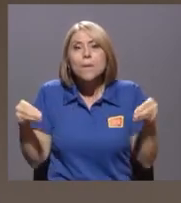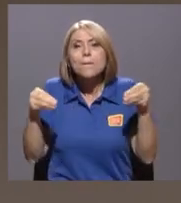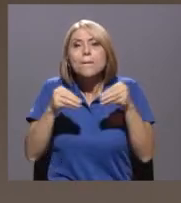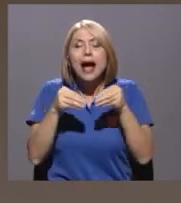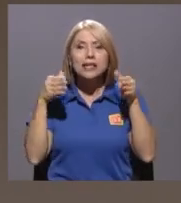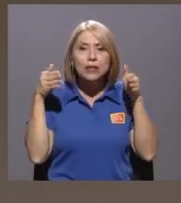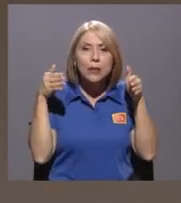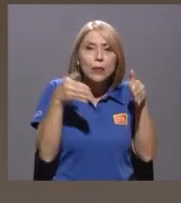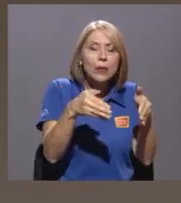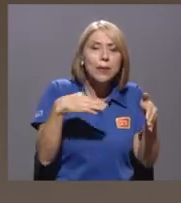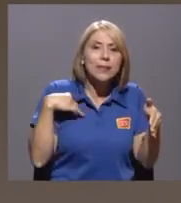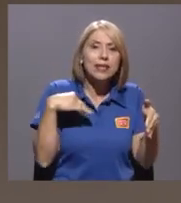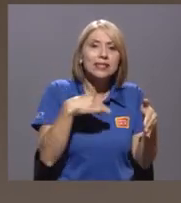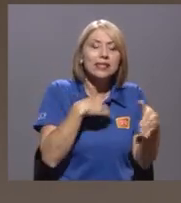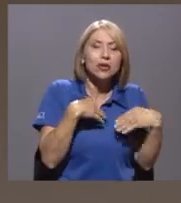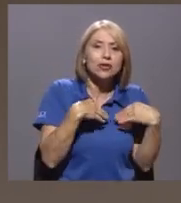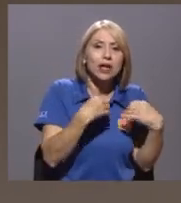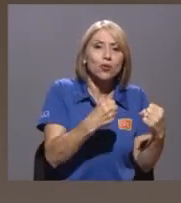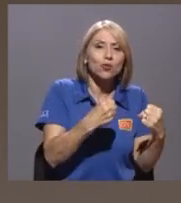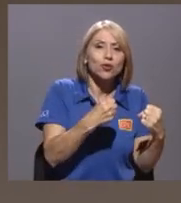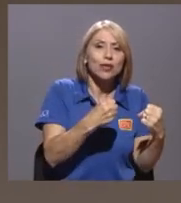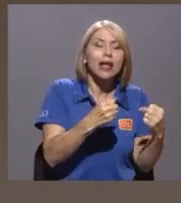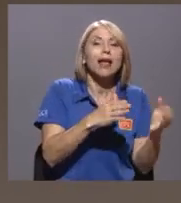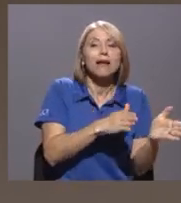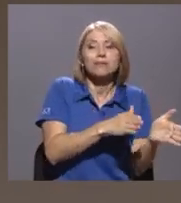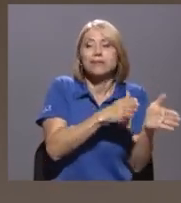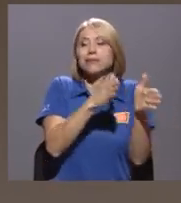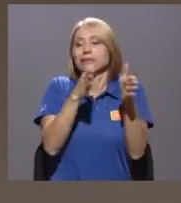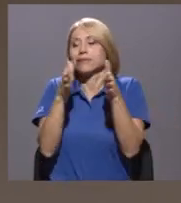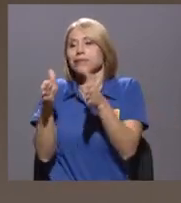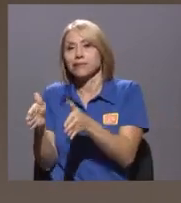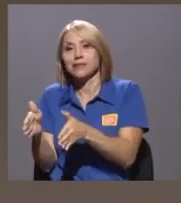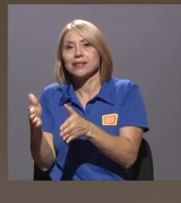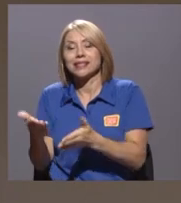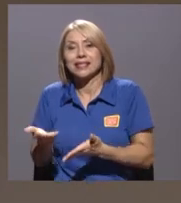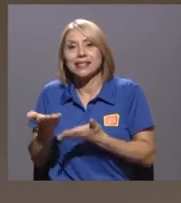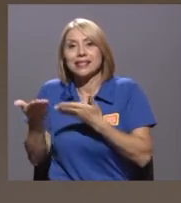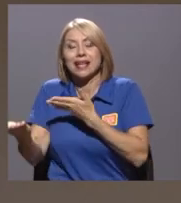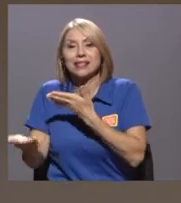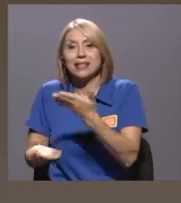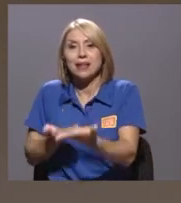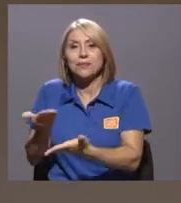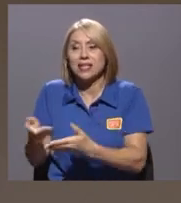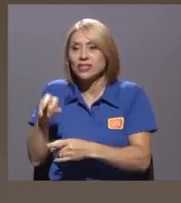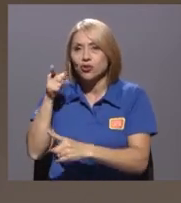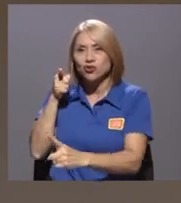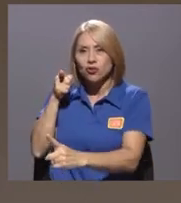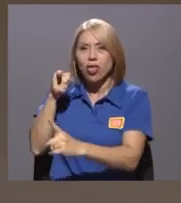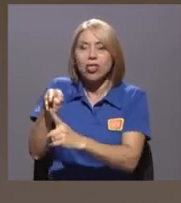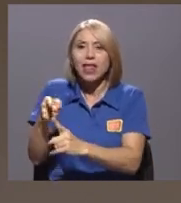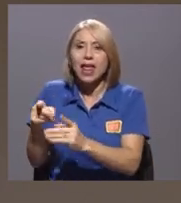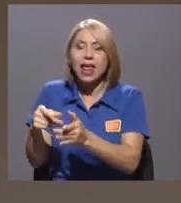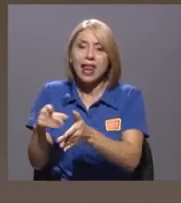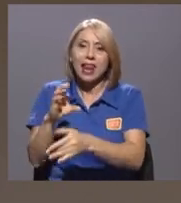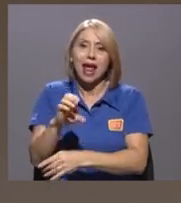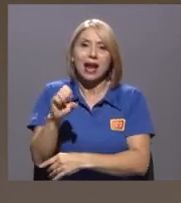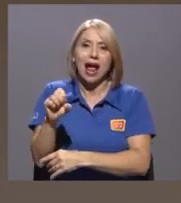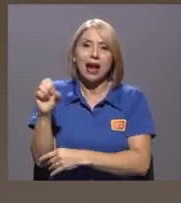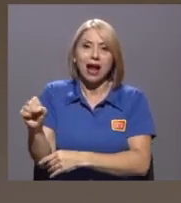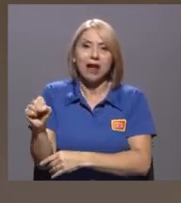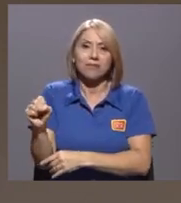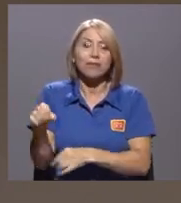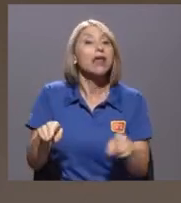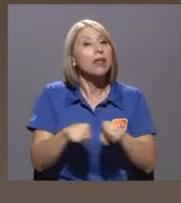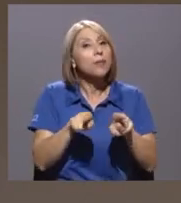y la operación del sistema esté la prestación de servicios esté más concentrada en la caja no quiero dejar de lado el tema